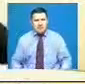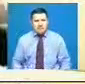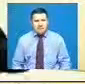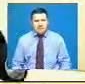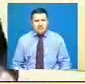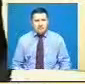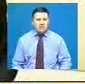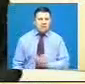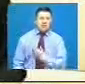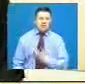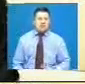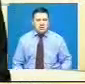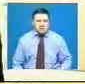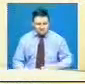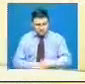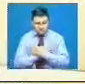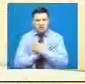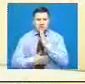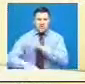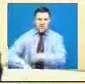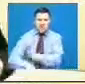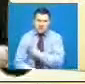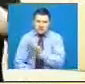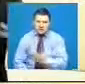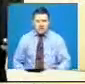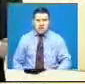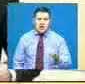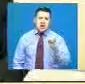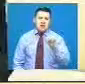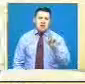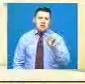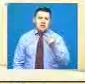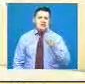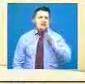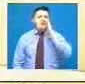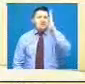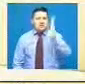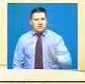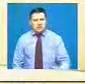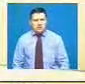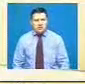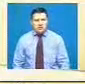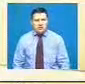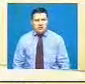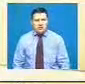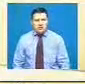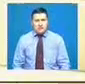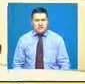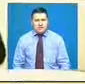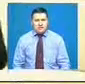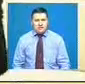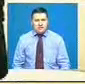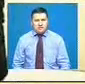con el presidente de la República, con la ministra Cecilia Álvarez, es el futuro de la industria y del agro colombiano.